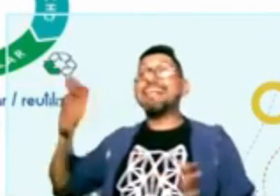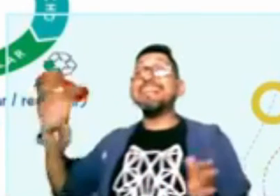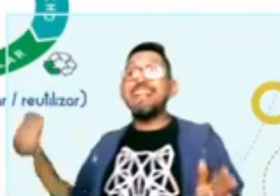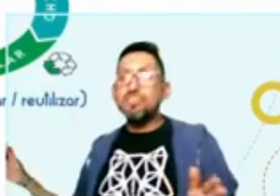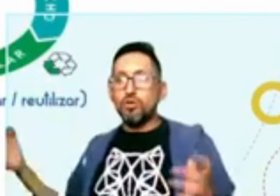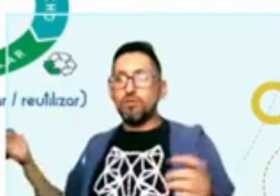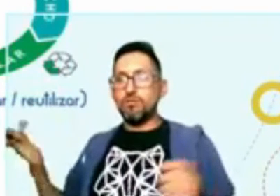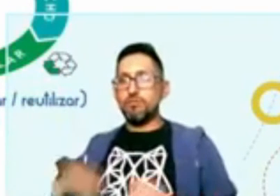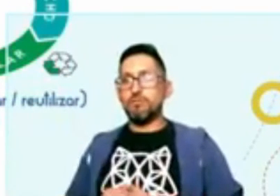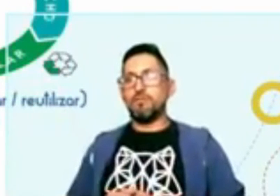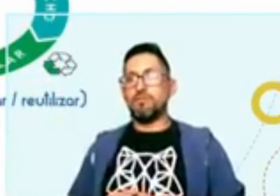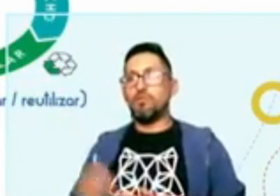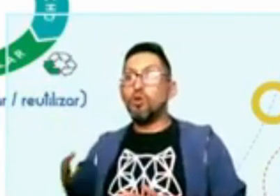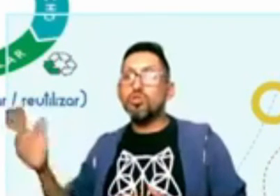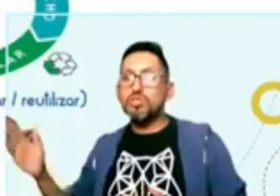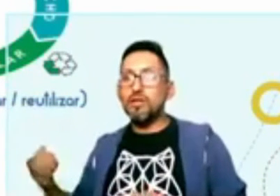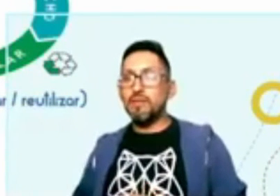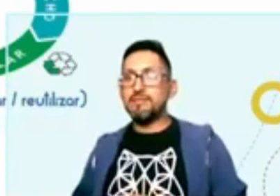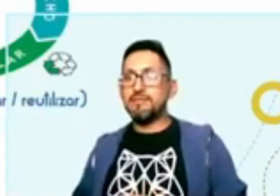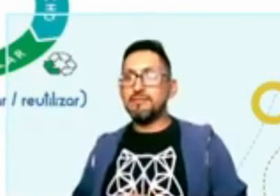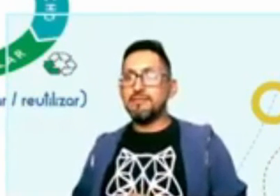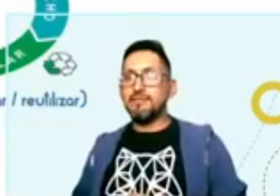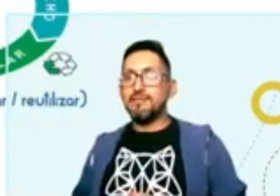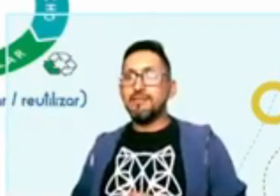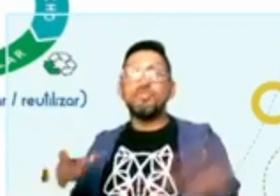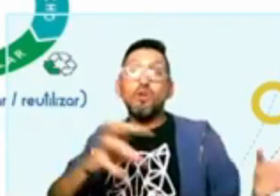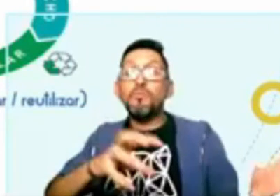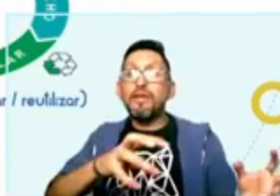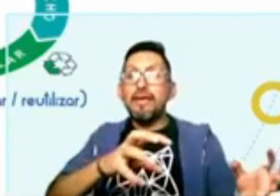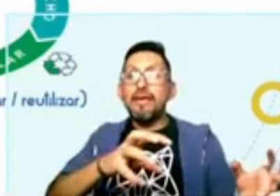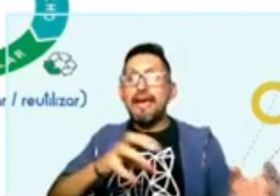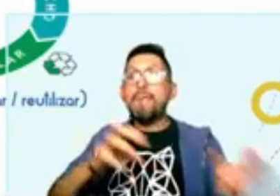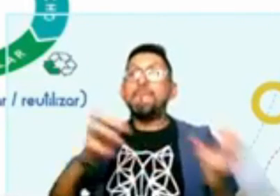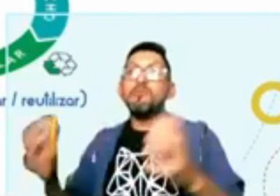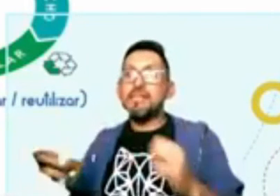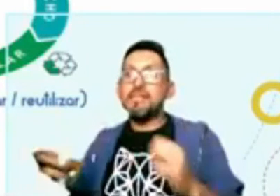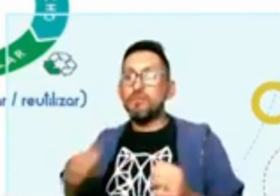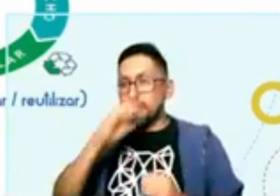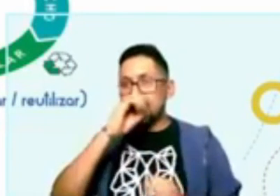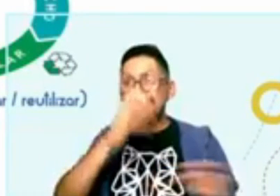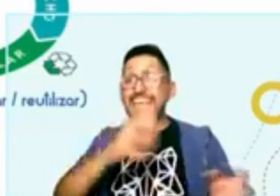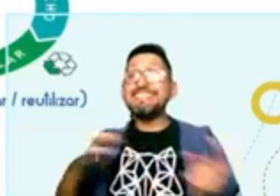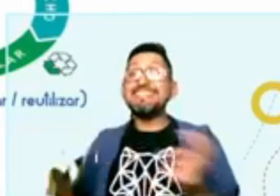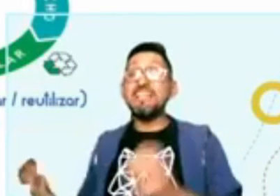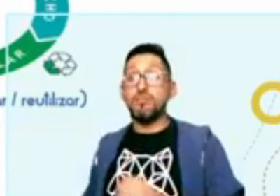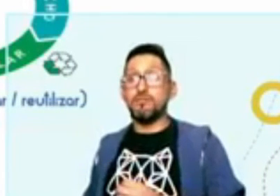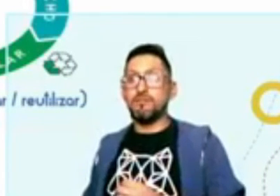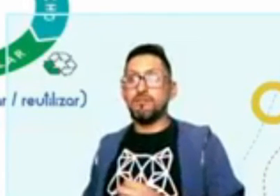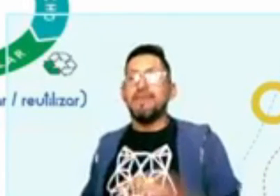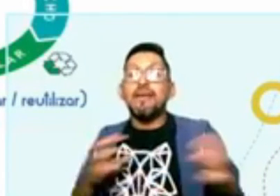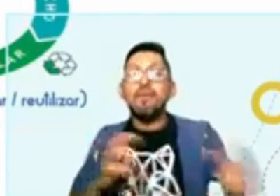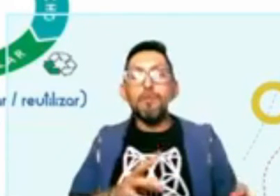se retrasó otros siglos. Solo porque cambiamos las formas de